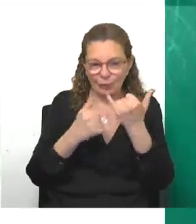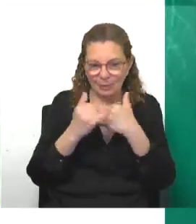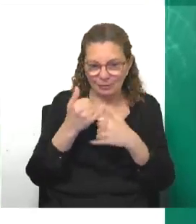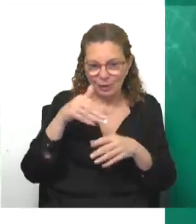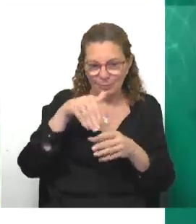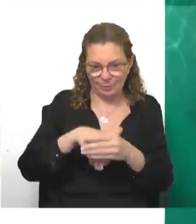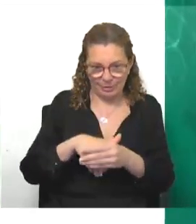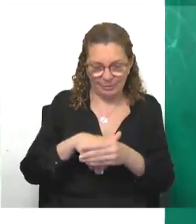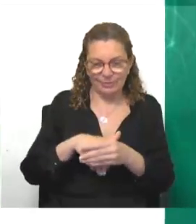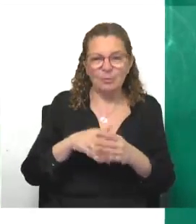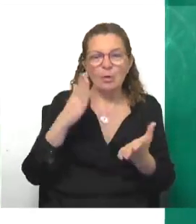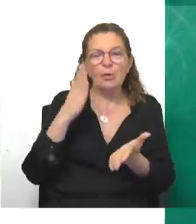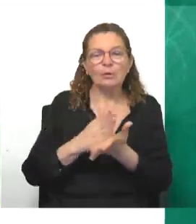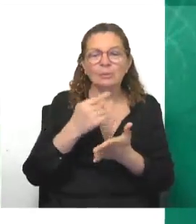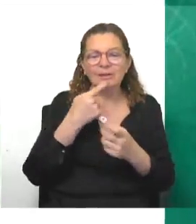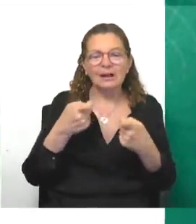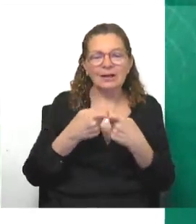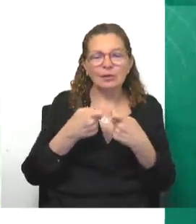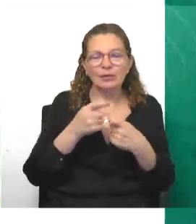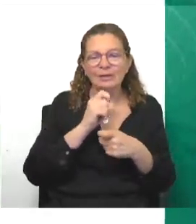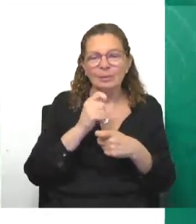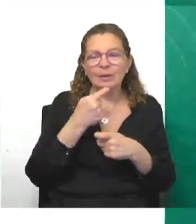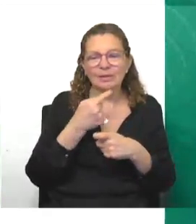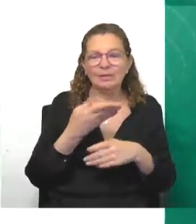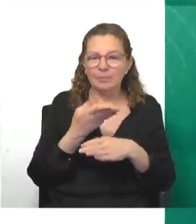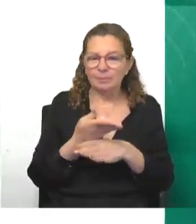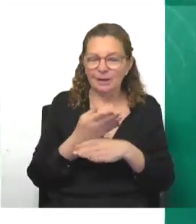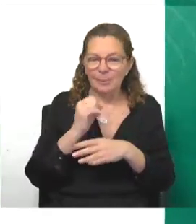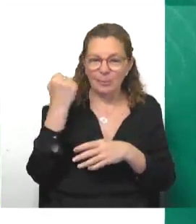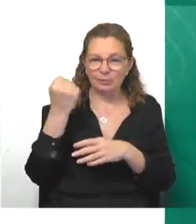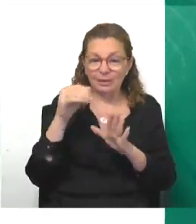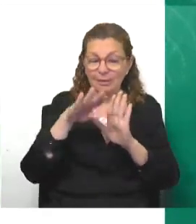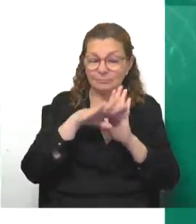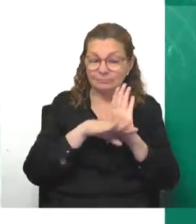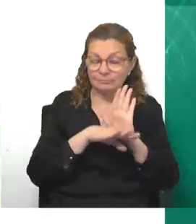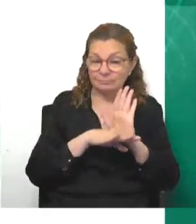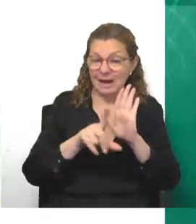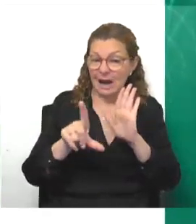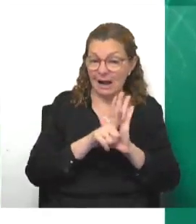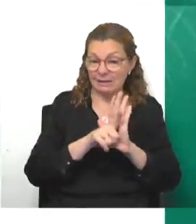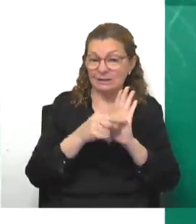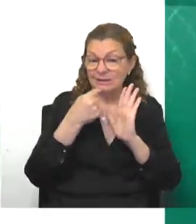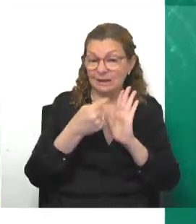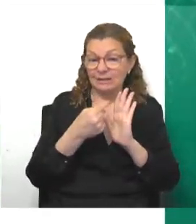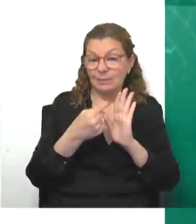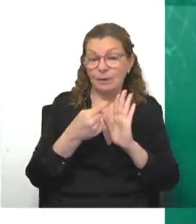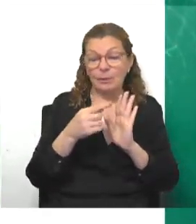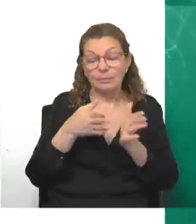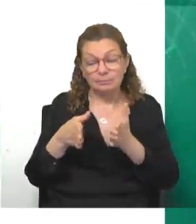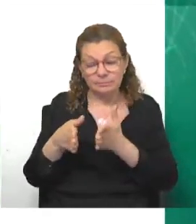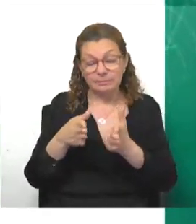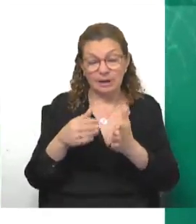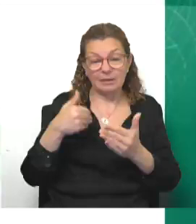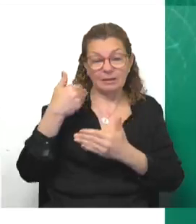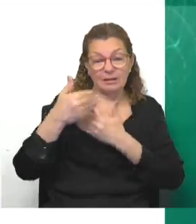electoral por último la asociación de la prensa insiste en la importancia de regular el uso de la Inteligencia artificial para que esté orientado al